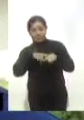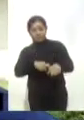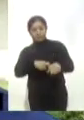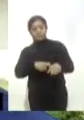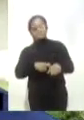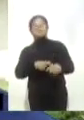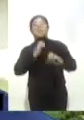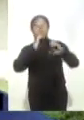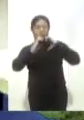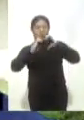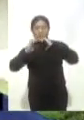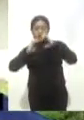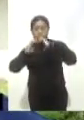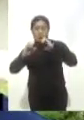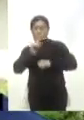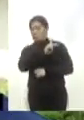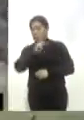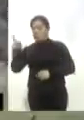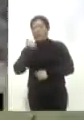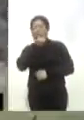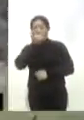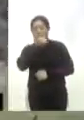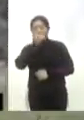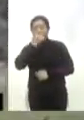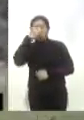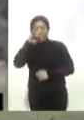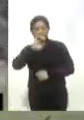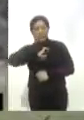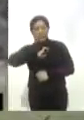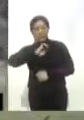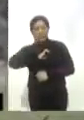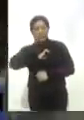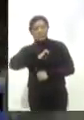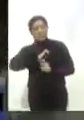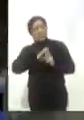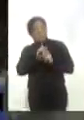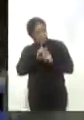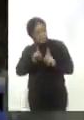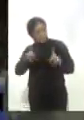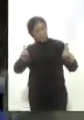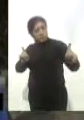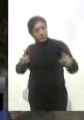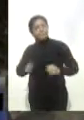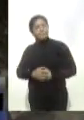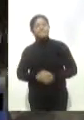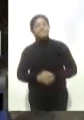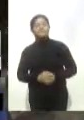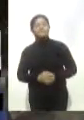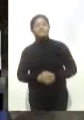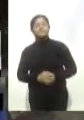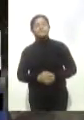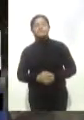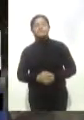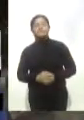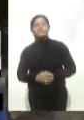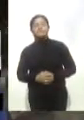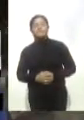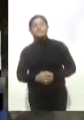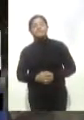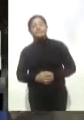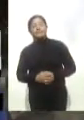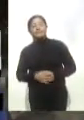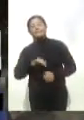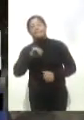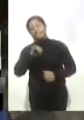comunicación con sus arqueros a fin de realizar entrenamientos a distancia. Sí, sí, de hecho no se les quita el dedo del renglón a los